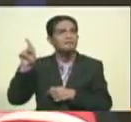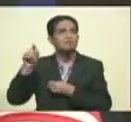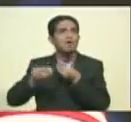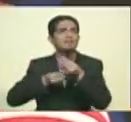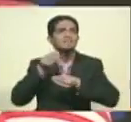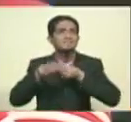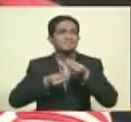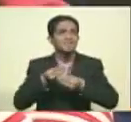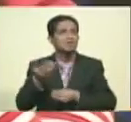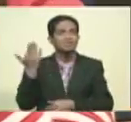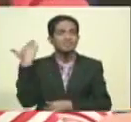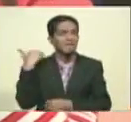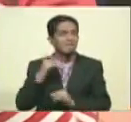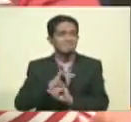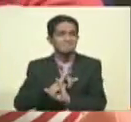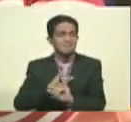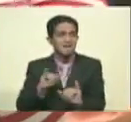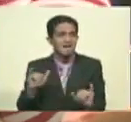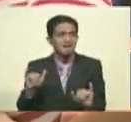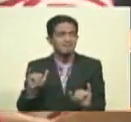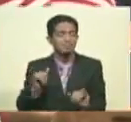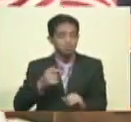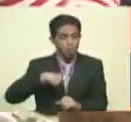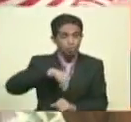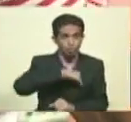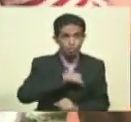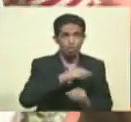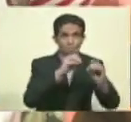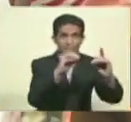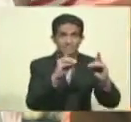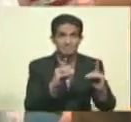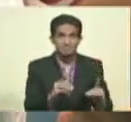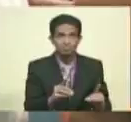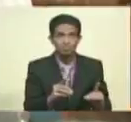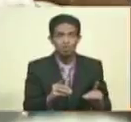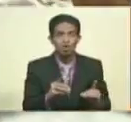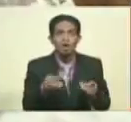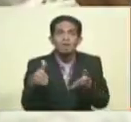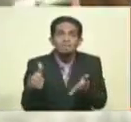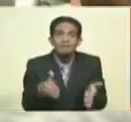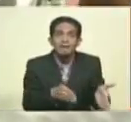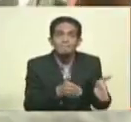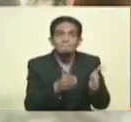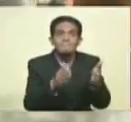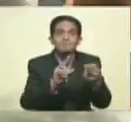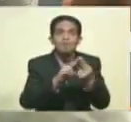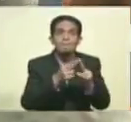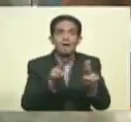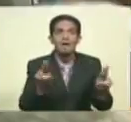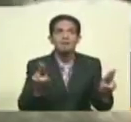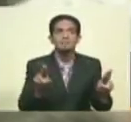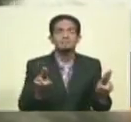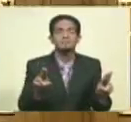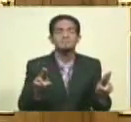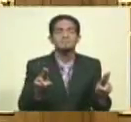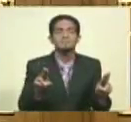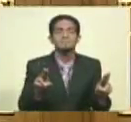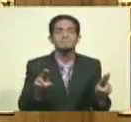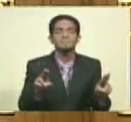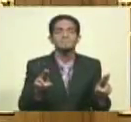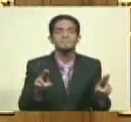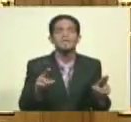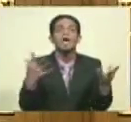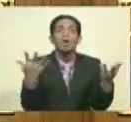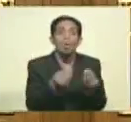mismo momento que decidimos nosotros el camino de la paz con Hugo